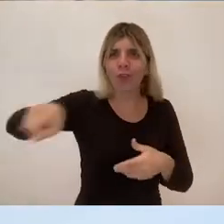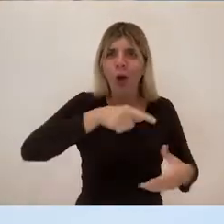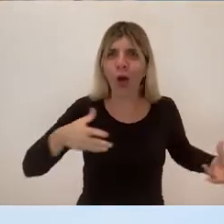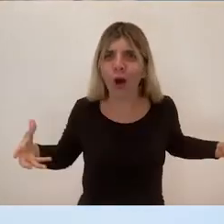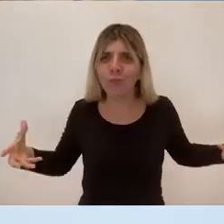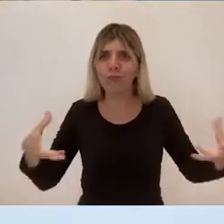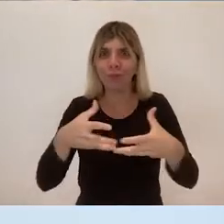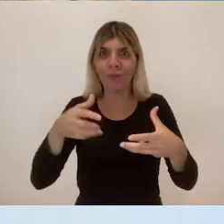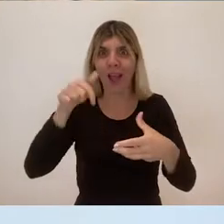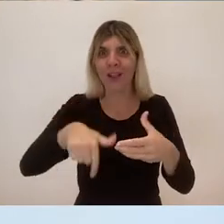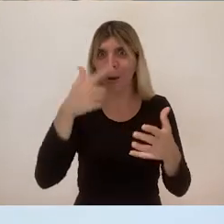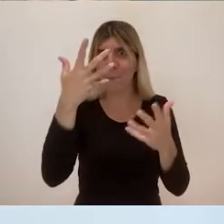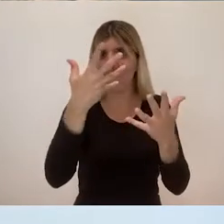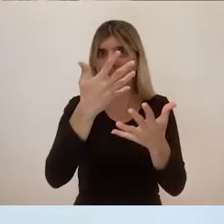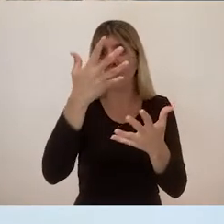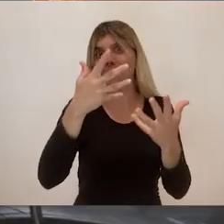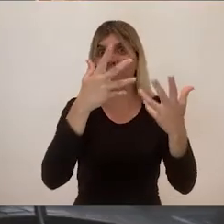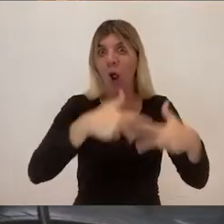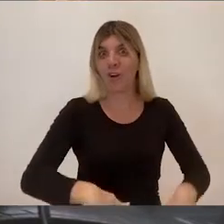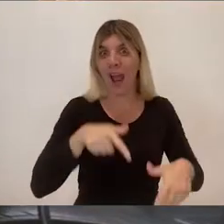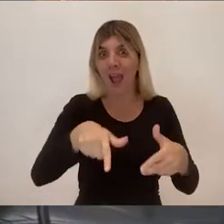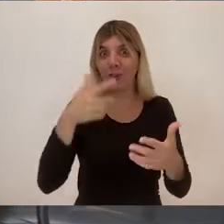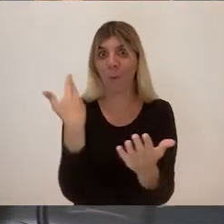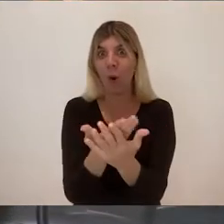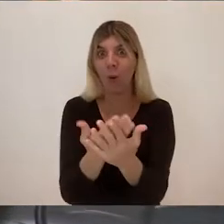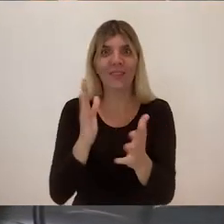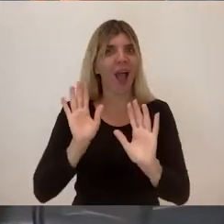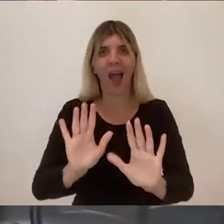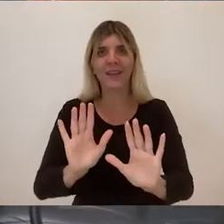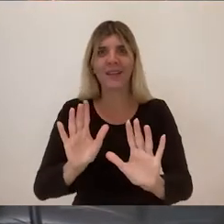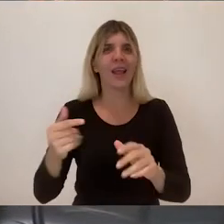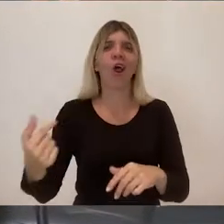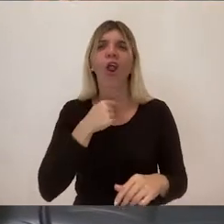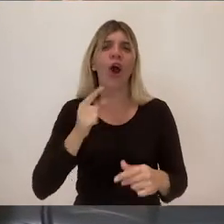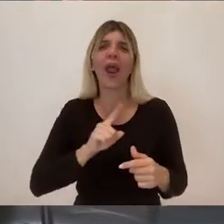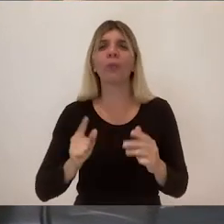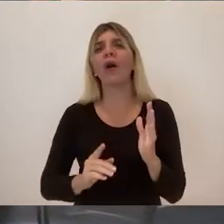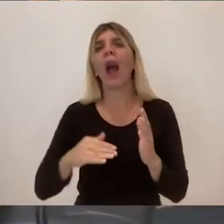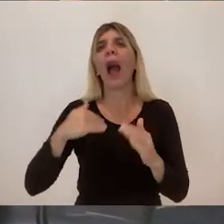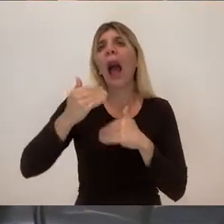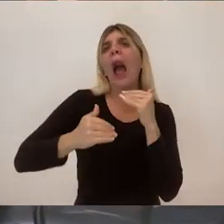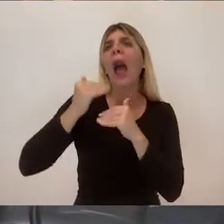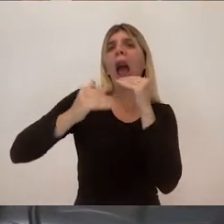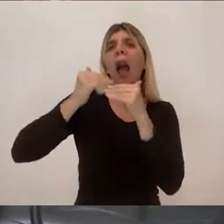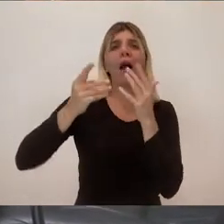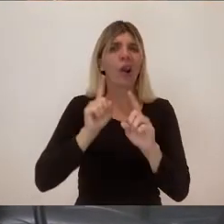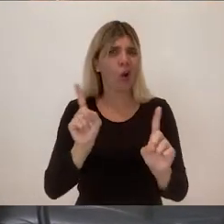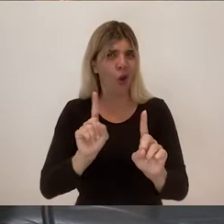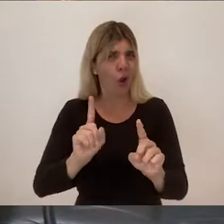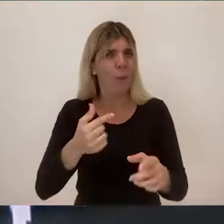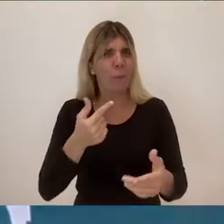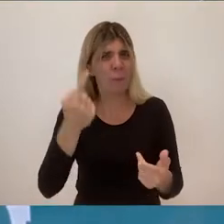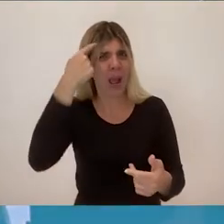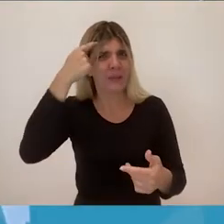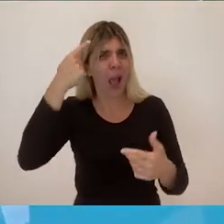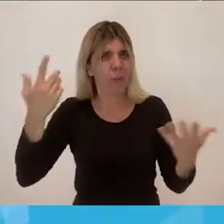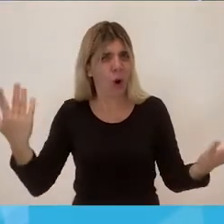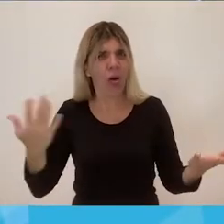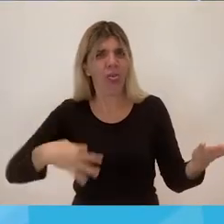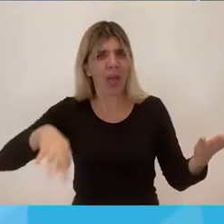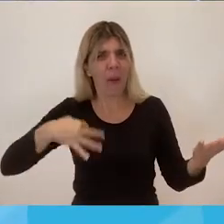colectiva. Y entonces, digamos, y estas dos cuestiones se dan en esta propuesta. No creemos solamente en la meritocracia,